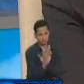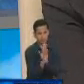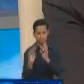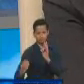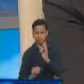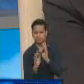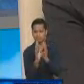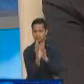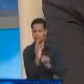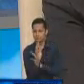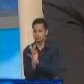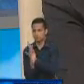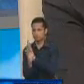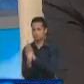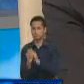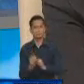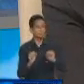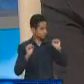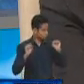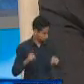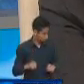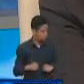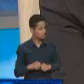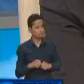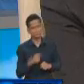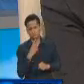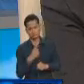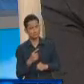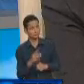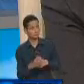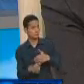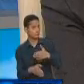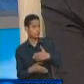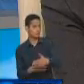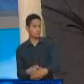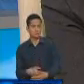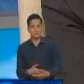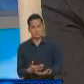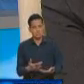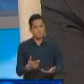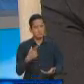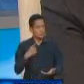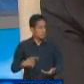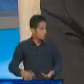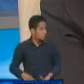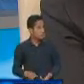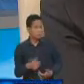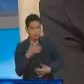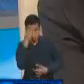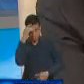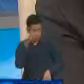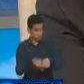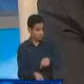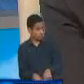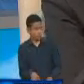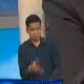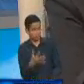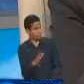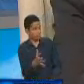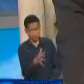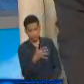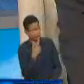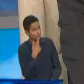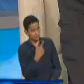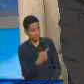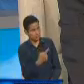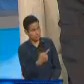etcétera, etcétera, sino que además no trae consecuencias dañinas al ser humano por el consumo de esos productos. El tema